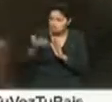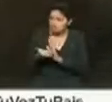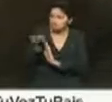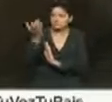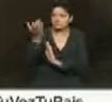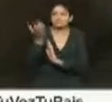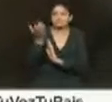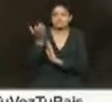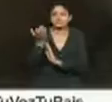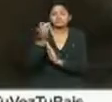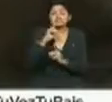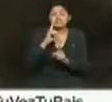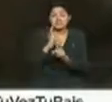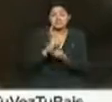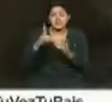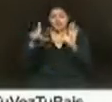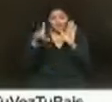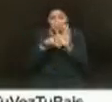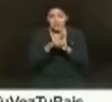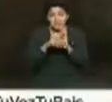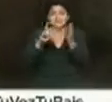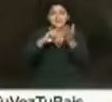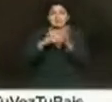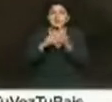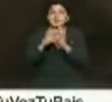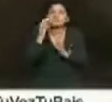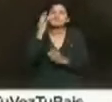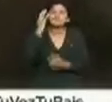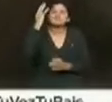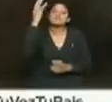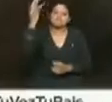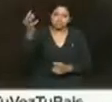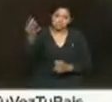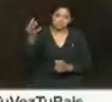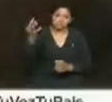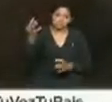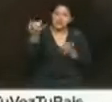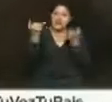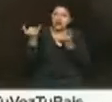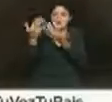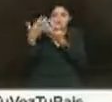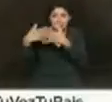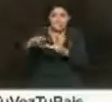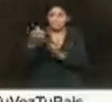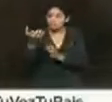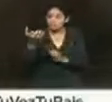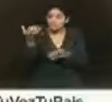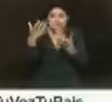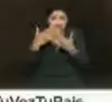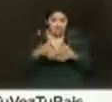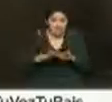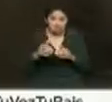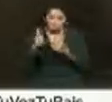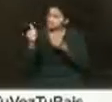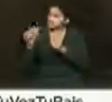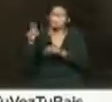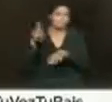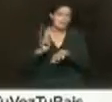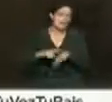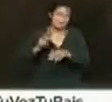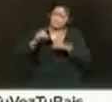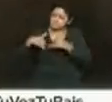porque esta norma obviamente se aplicará para el futuro. Por lo tanto, los altos oficiales que en este momento